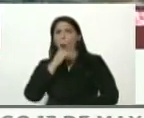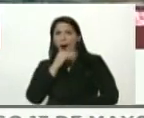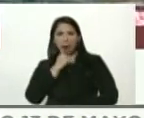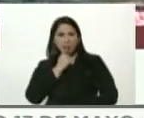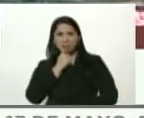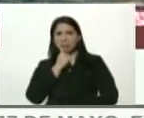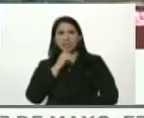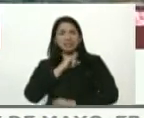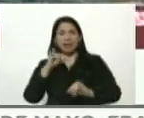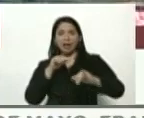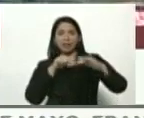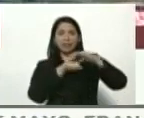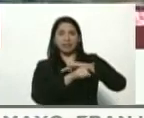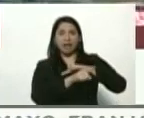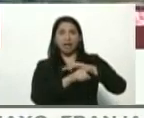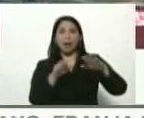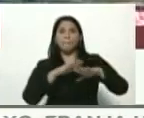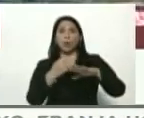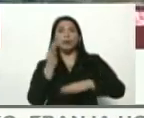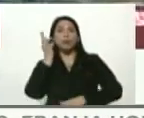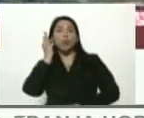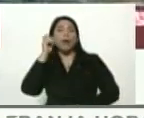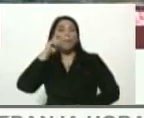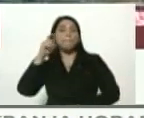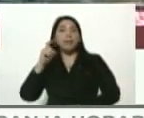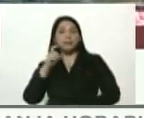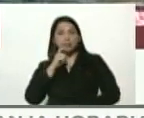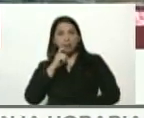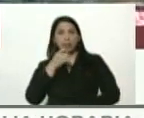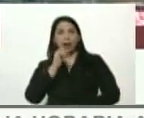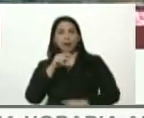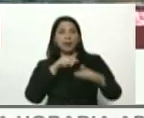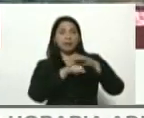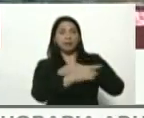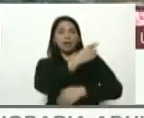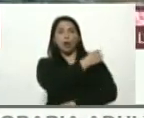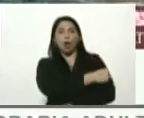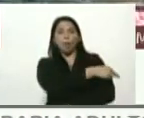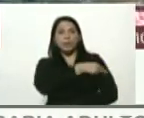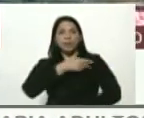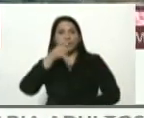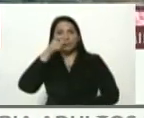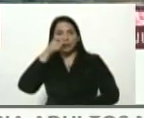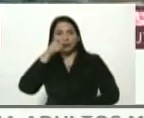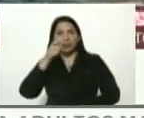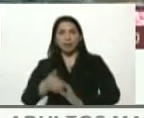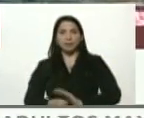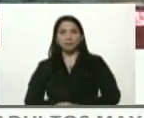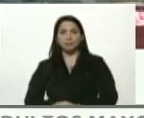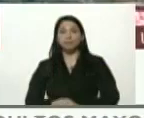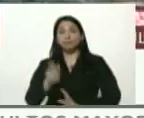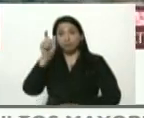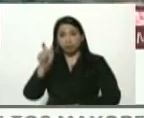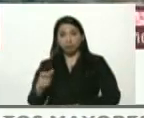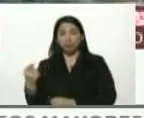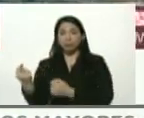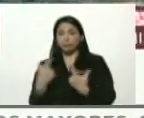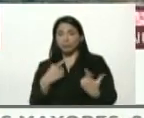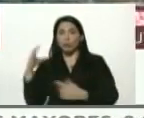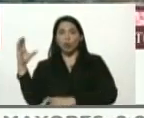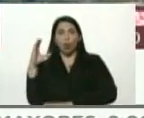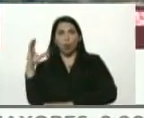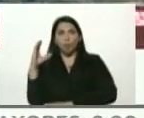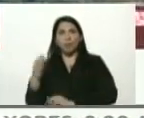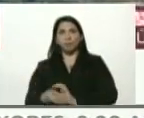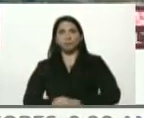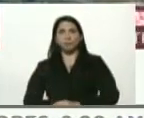su condición de embarazada, está ingresada a un hospital Centinela. Esto es un caso importado de